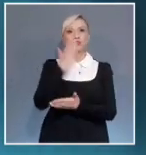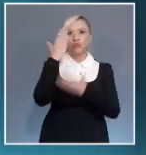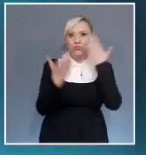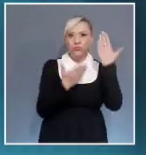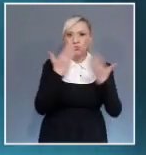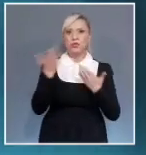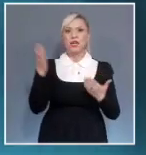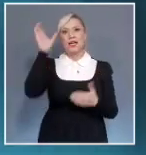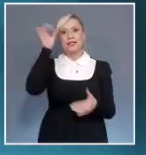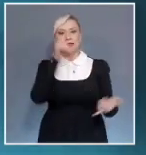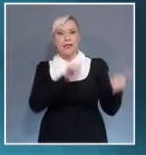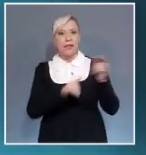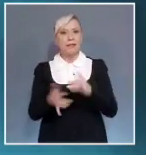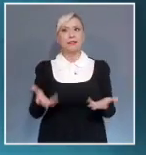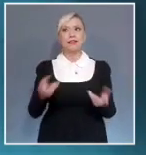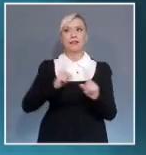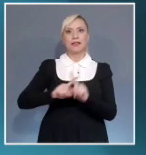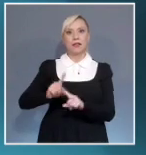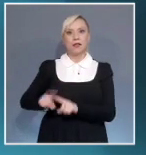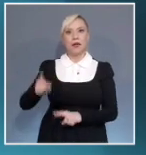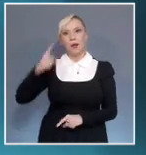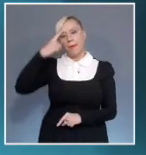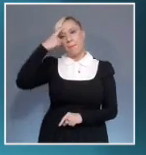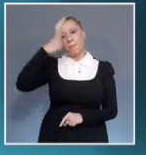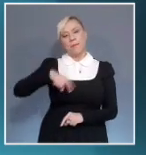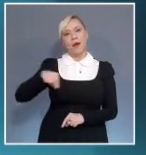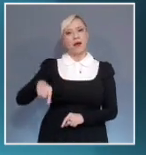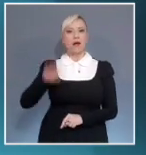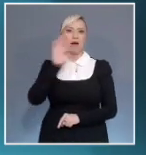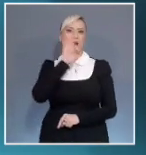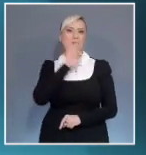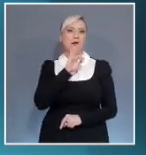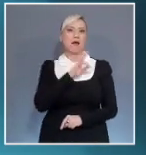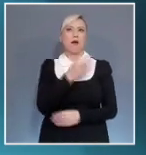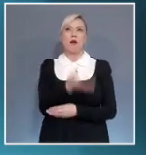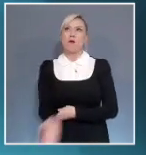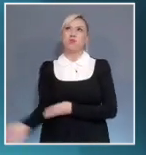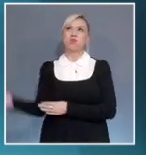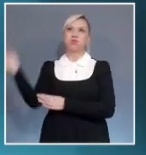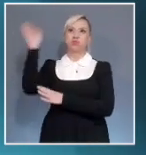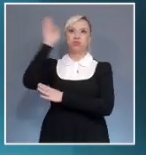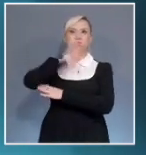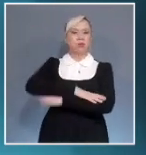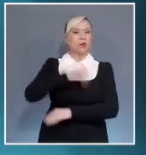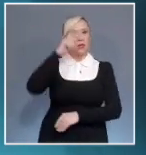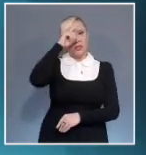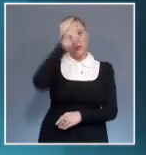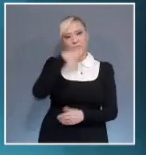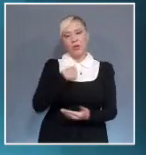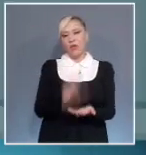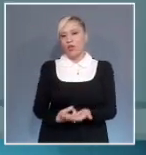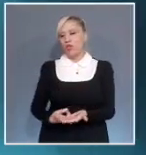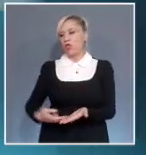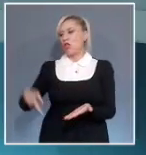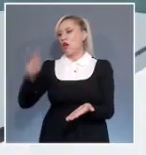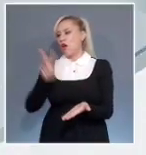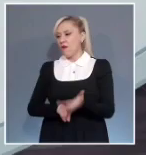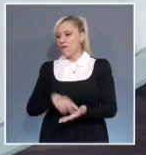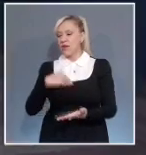creo que ver a los hijos 2 horas al día pues es realmente complejo para dar una educación.